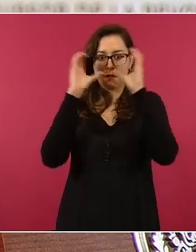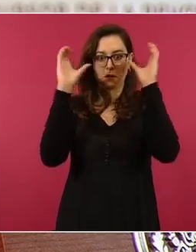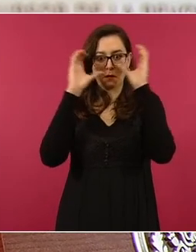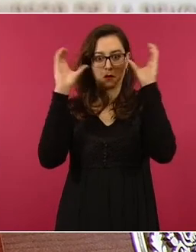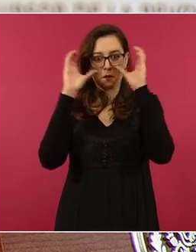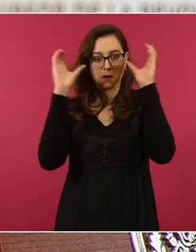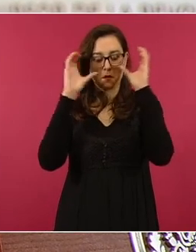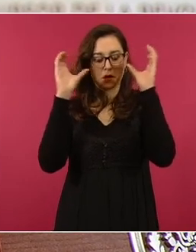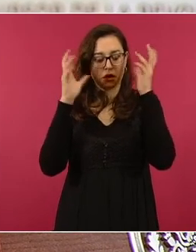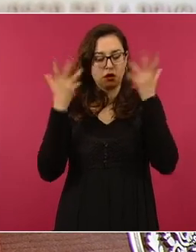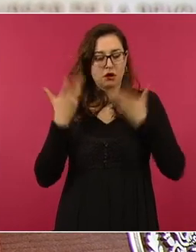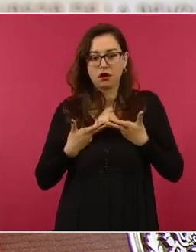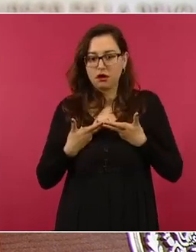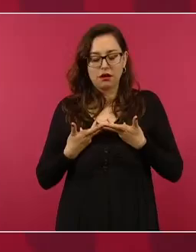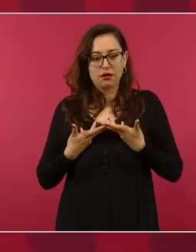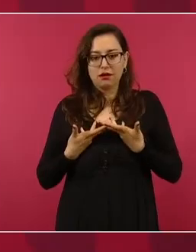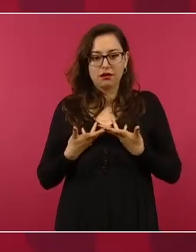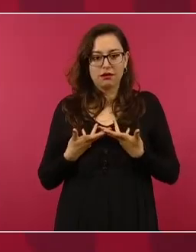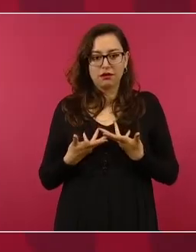Milenio